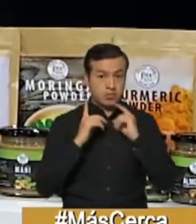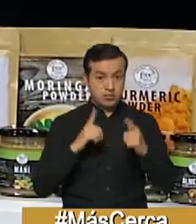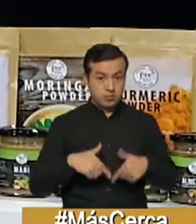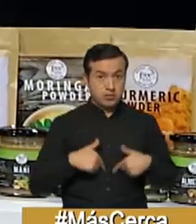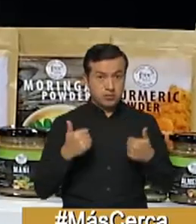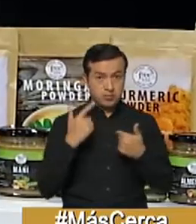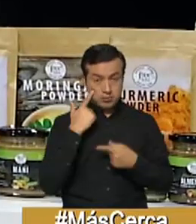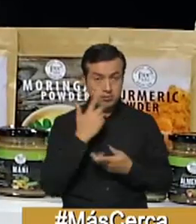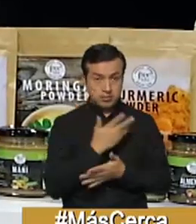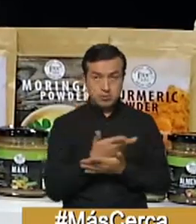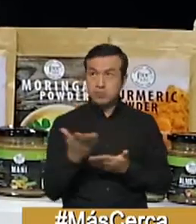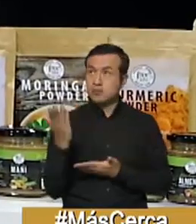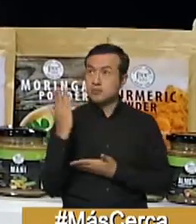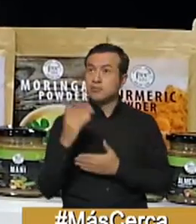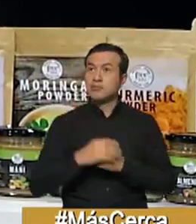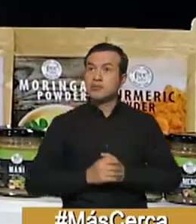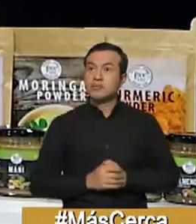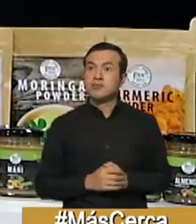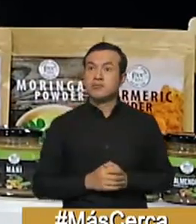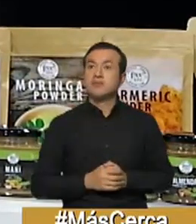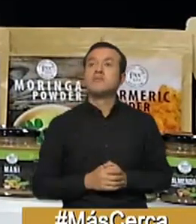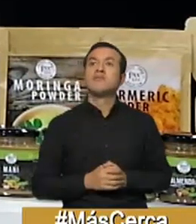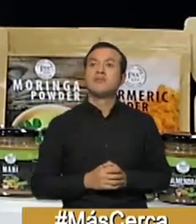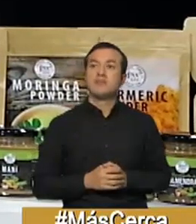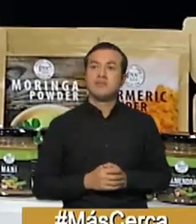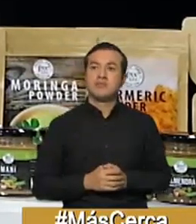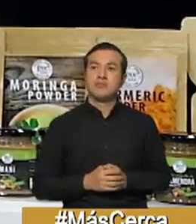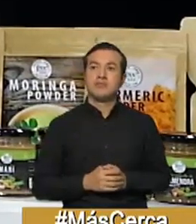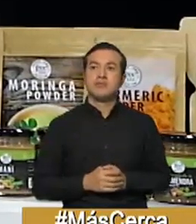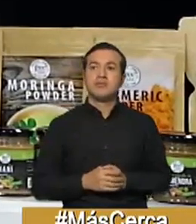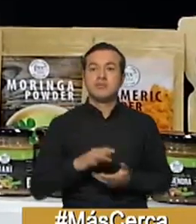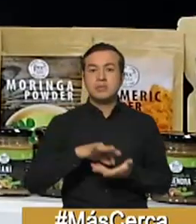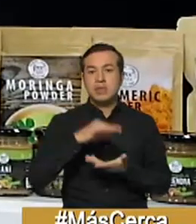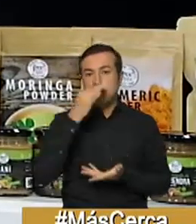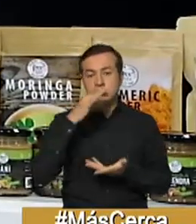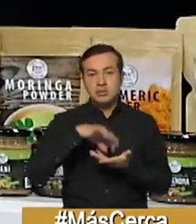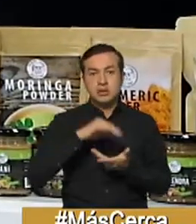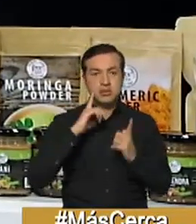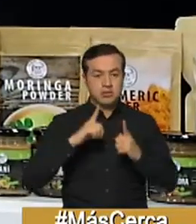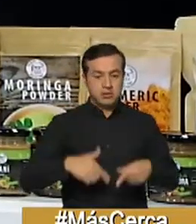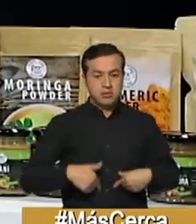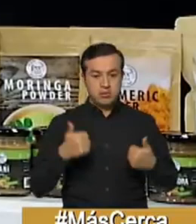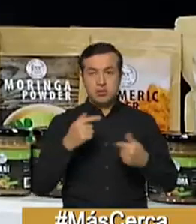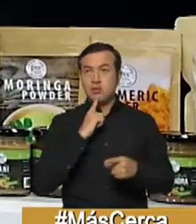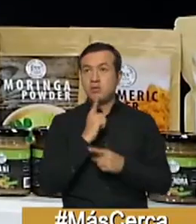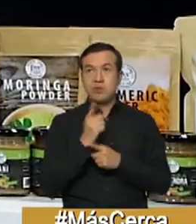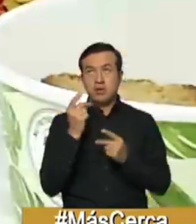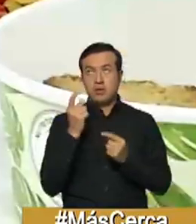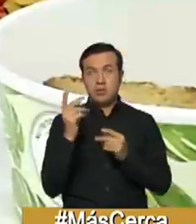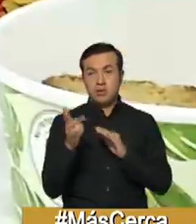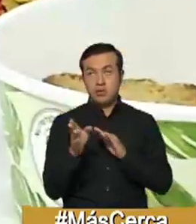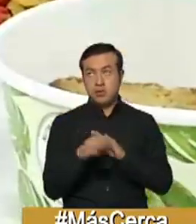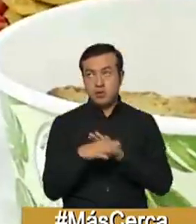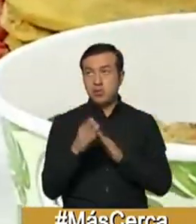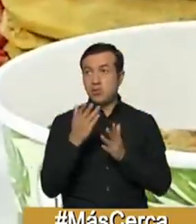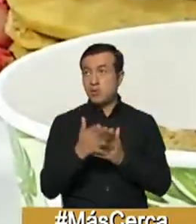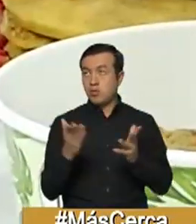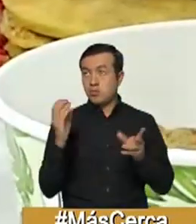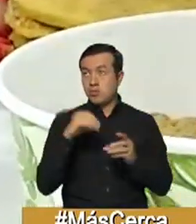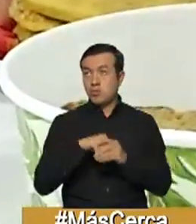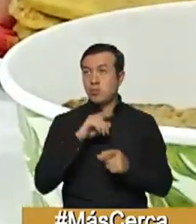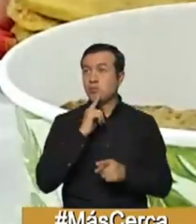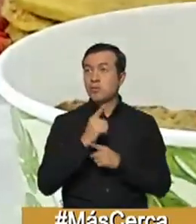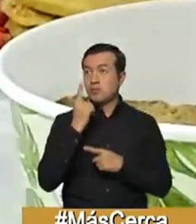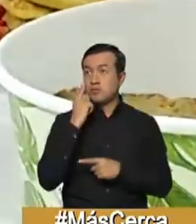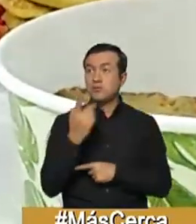tenemos aquí y las vemos en pantalla, si nos ayuda, por favor. Claro, aquí tenemos snacks saludables que pueden ser muy rápidos de hacerlos y con pocos ingredientes.